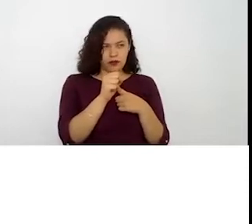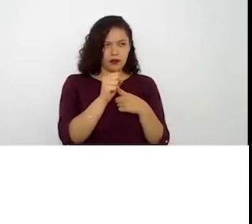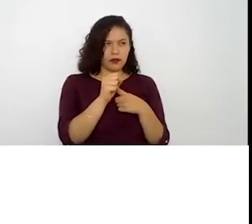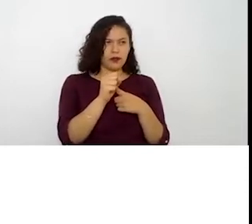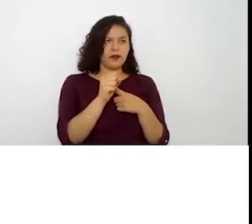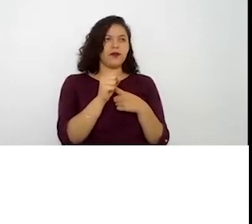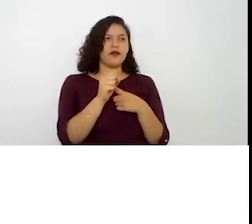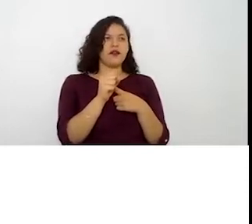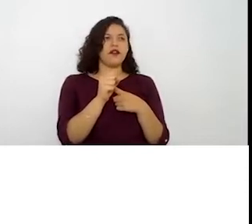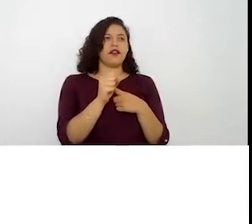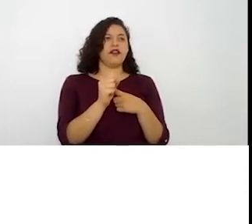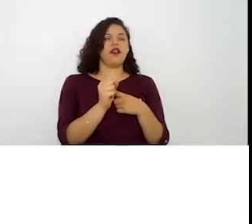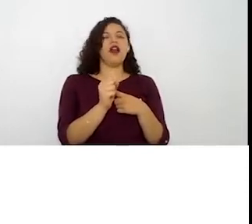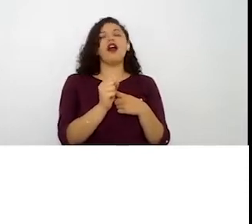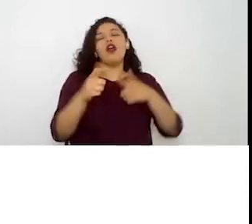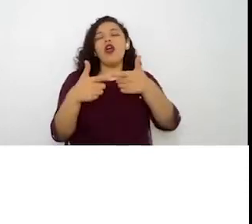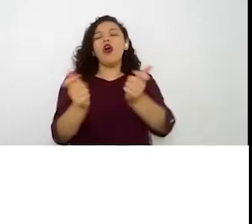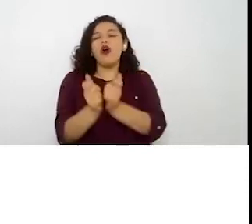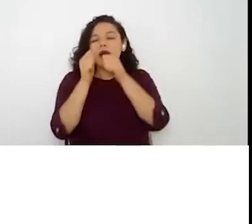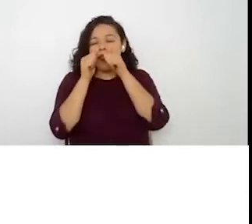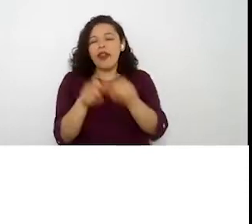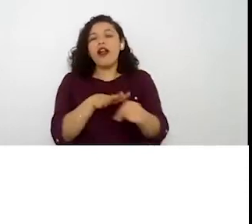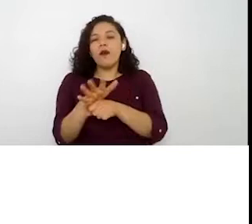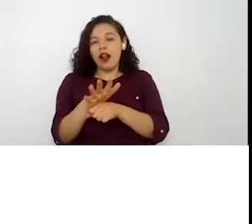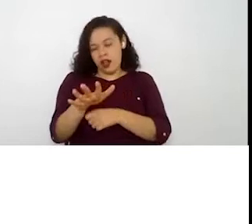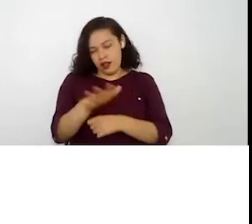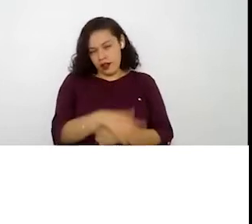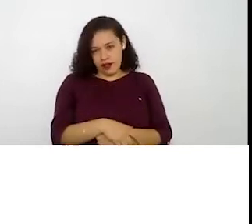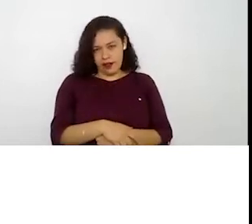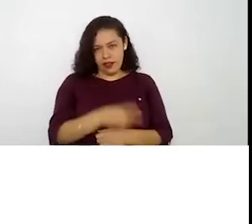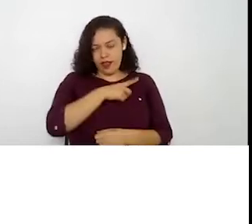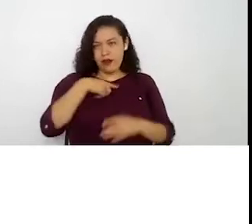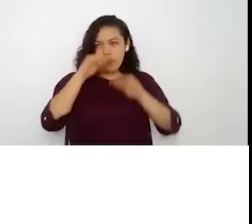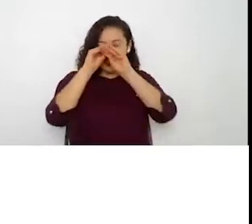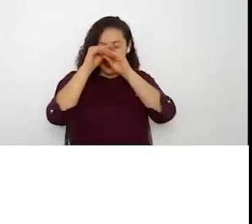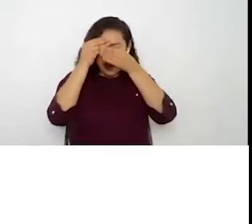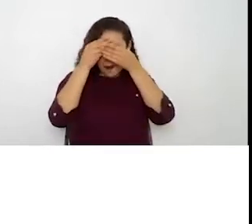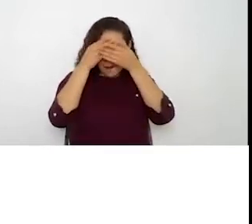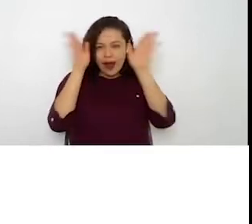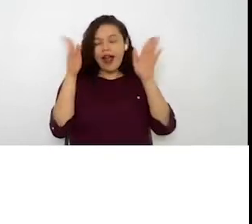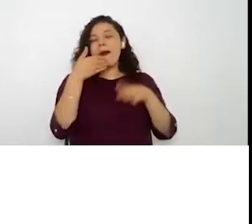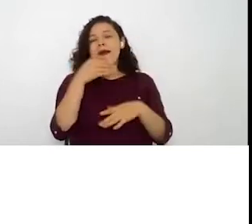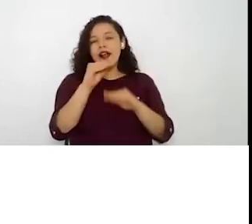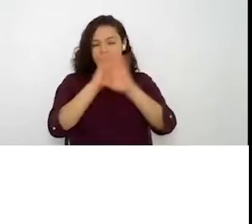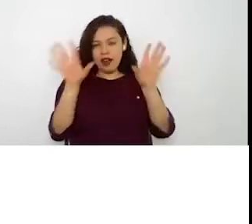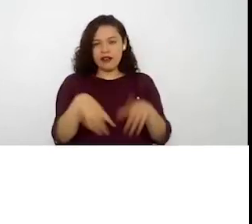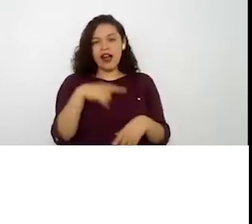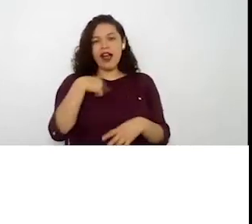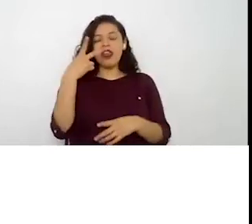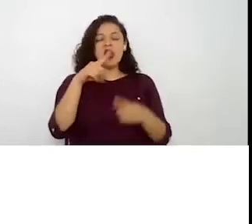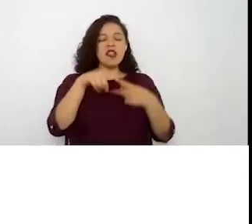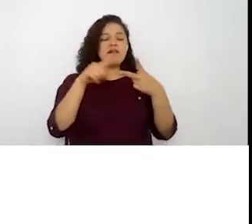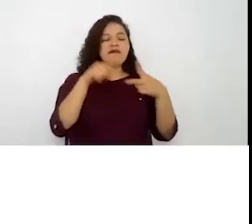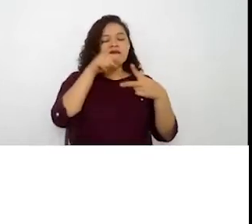Cuál es nuestra población tenemos dos tipos de población como población meta que le llamamos